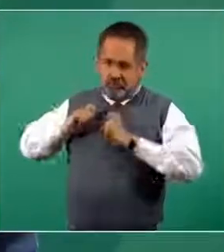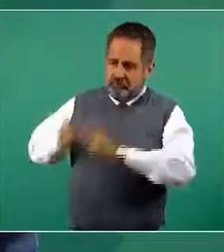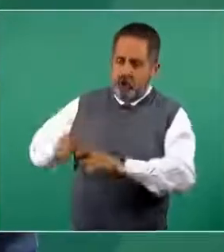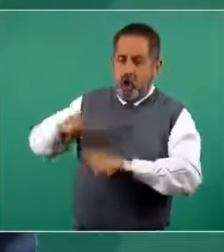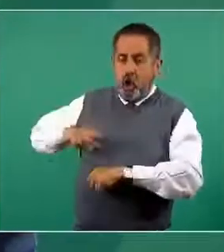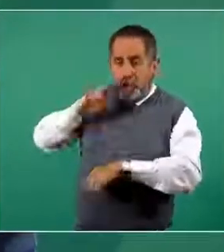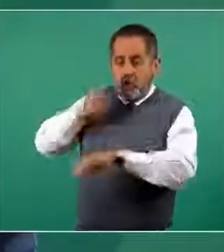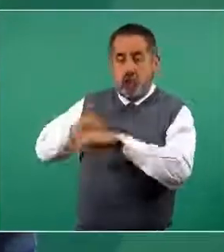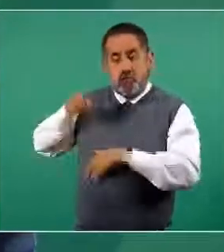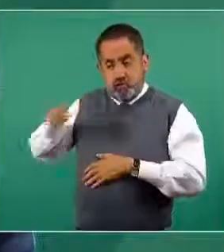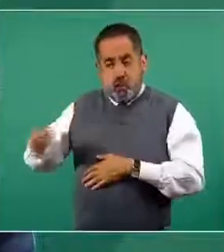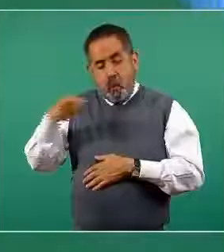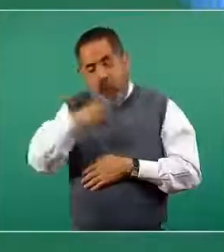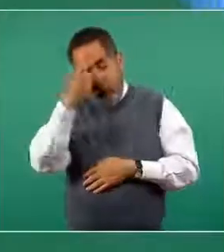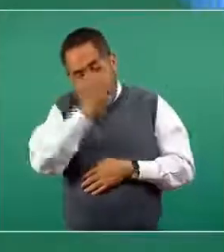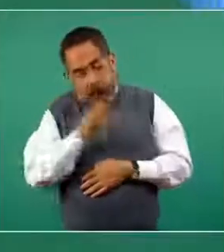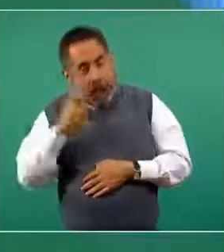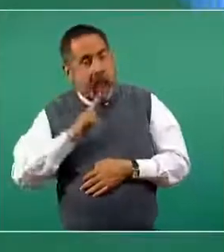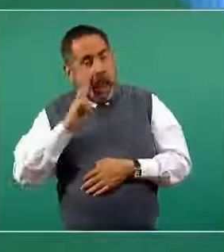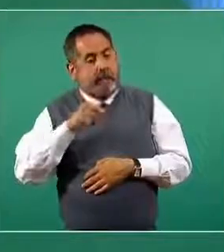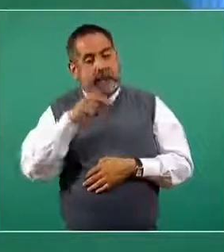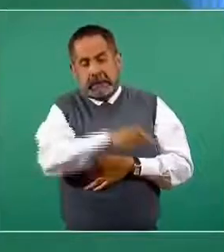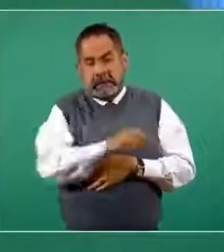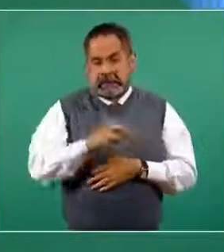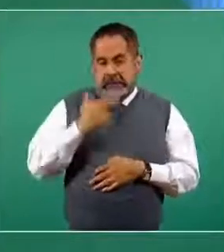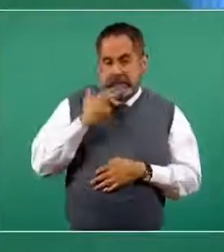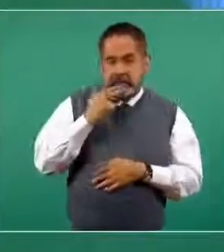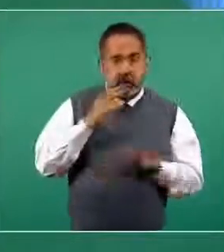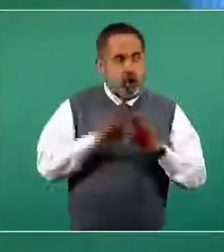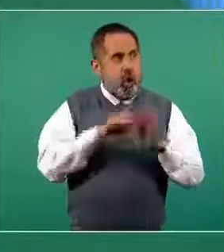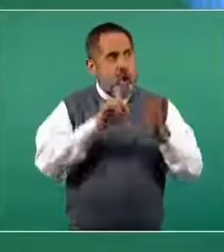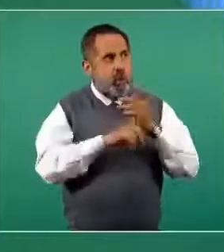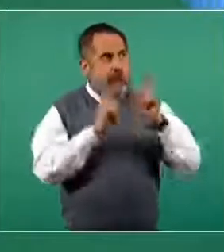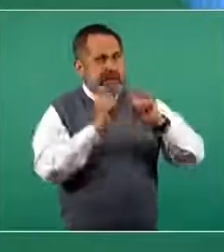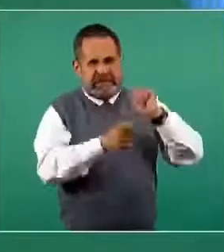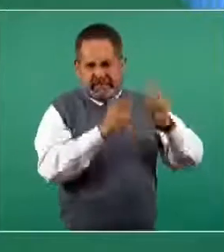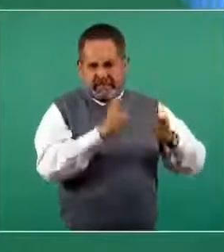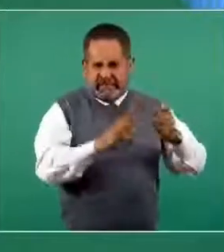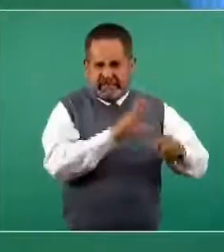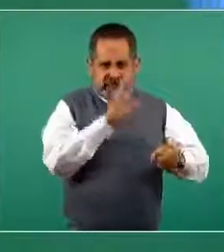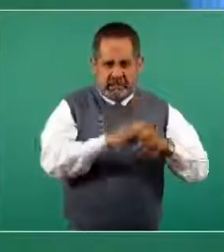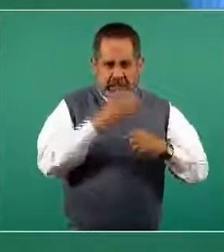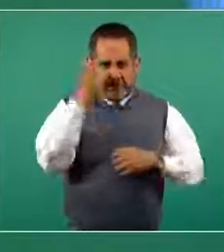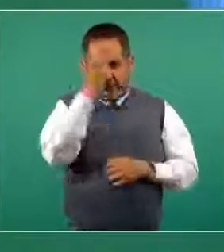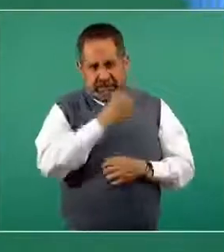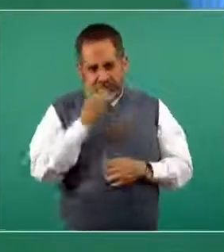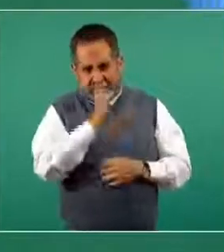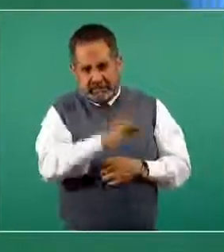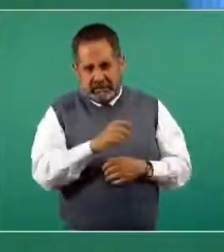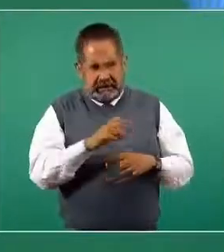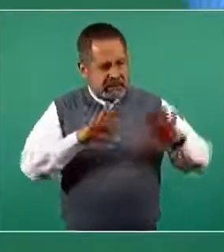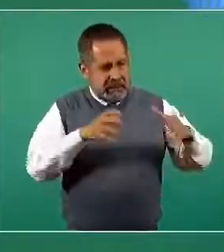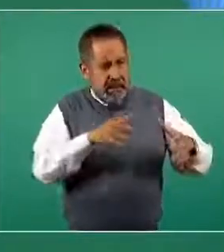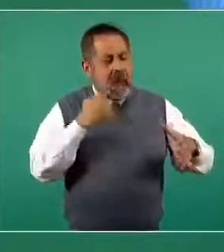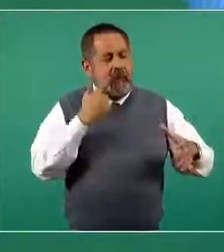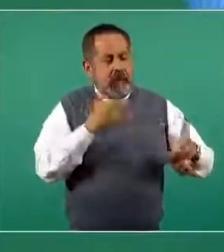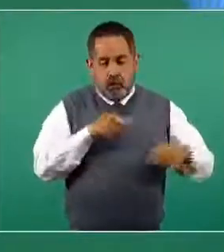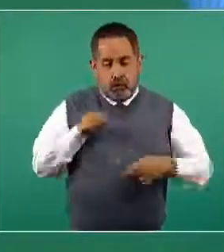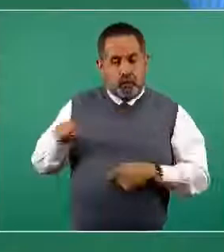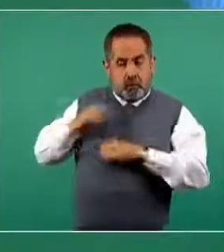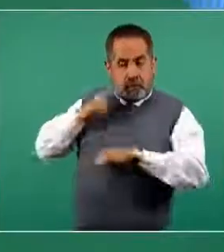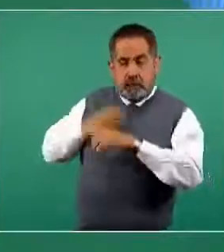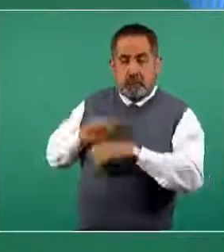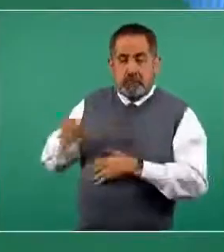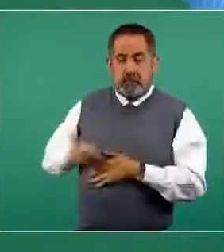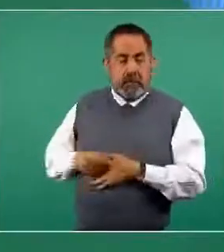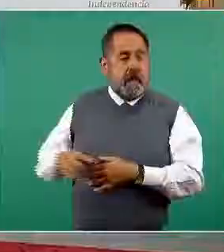para evaluar científicamente la tecnología, las capacidades, lo que le llamamos la plataforma de producción,